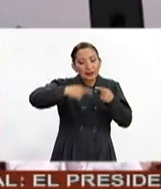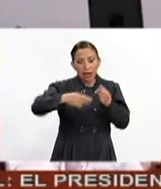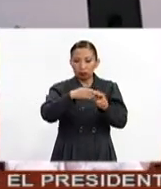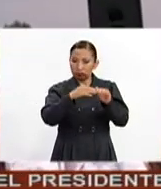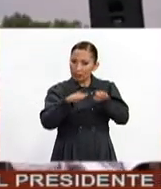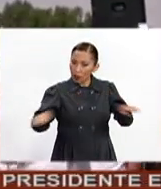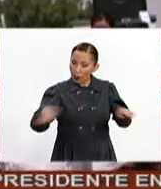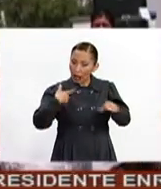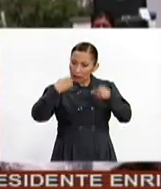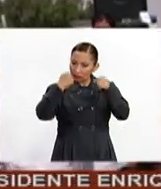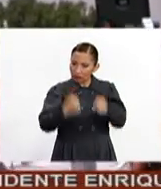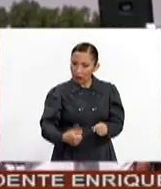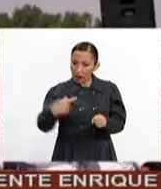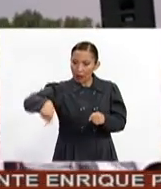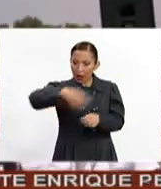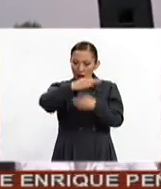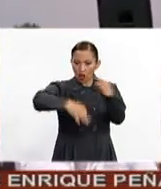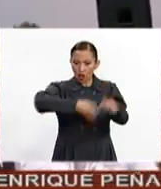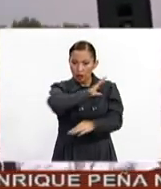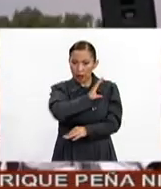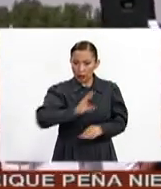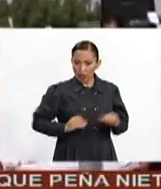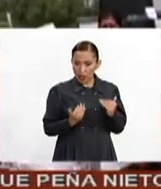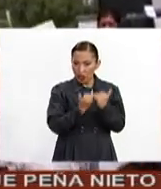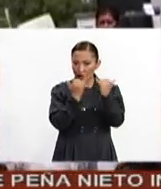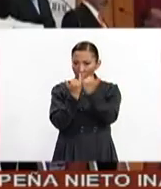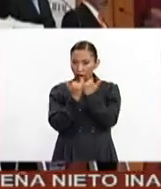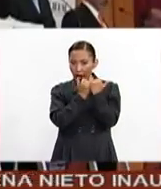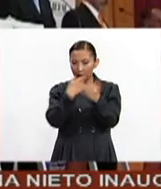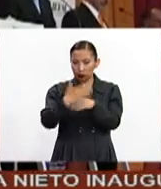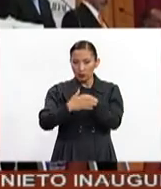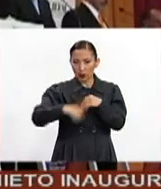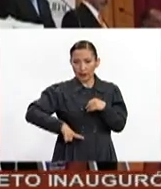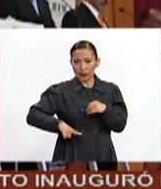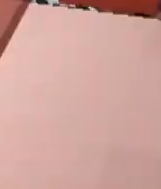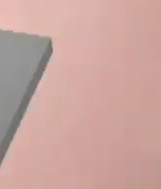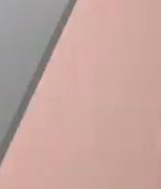equidad y certeza para todos los candidatos a la gubernatura.